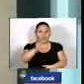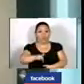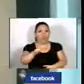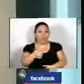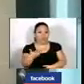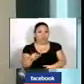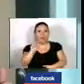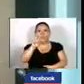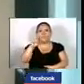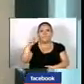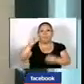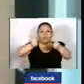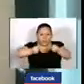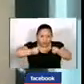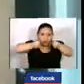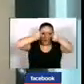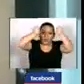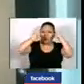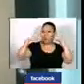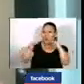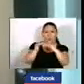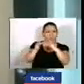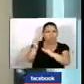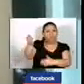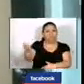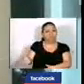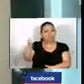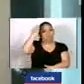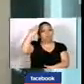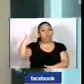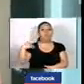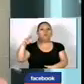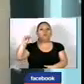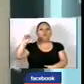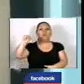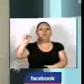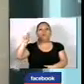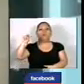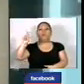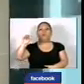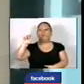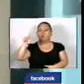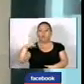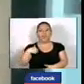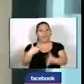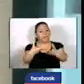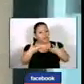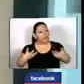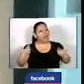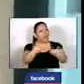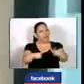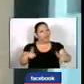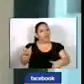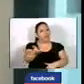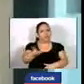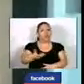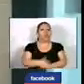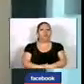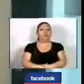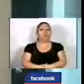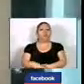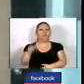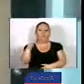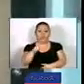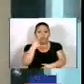están en la cárcel debido a la misma historia que Manuela. Nosotras esperamos y exigimos la libertad inmediata para cada una de ellas. En la